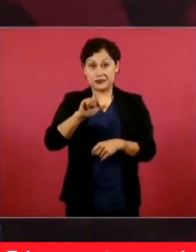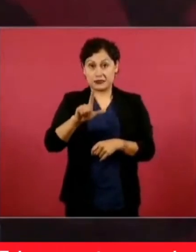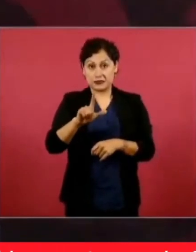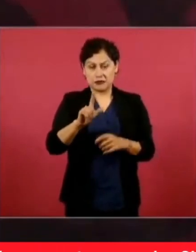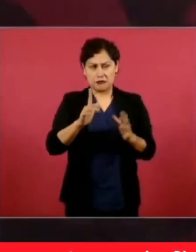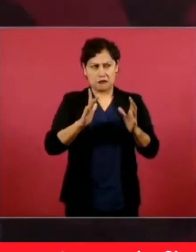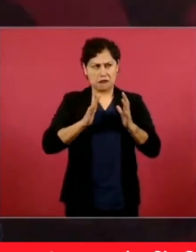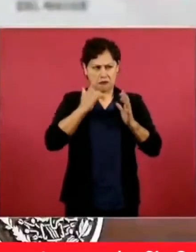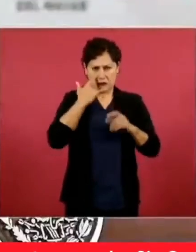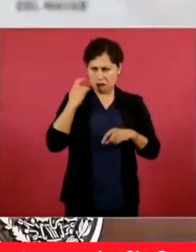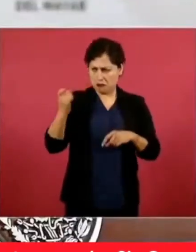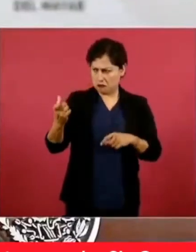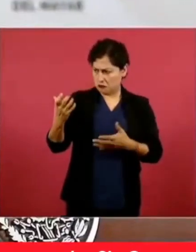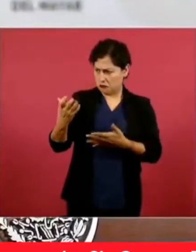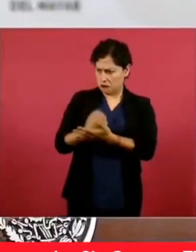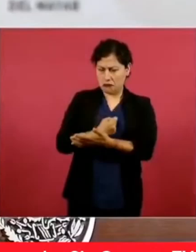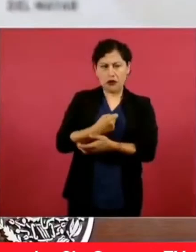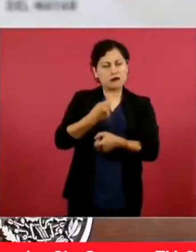a Claudia.